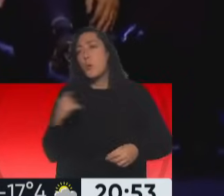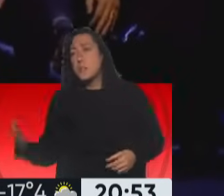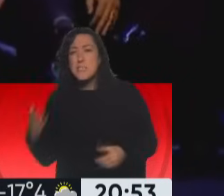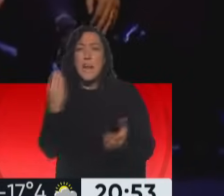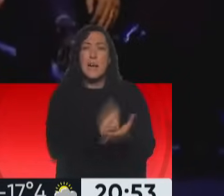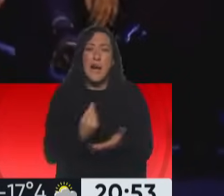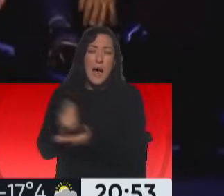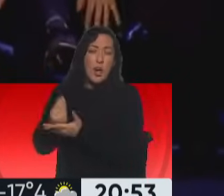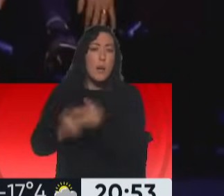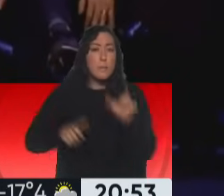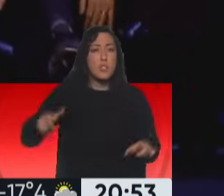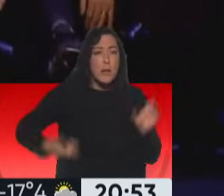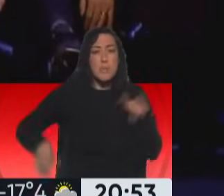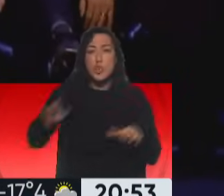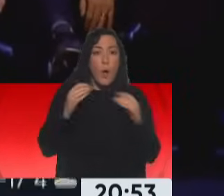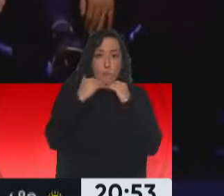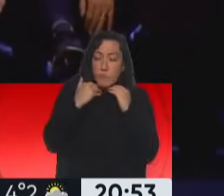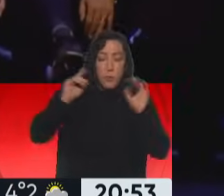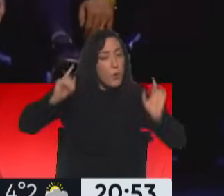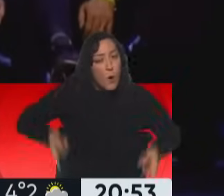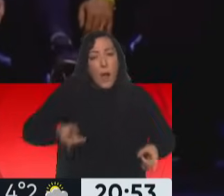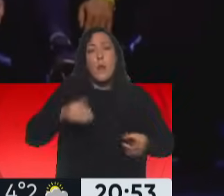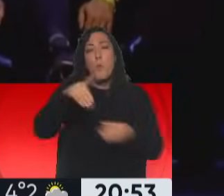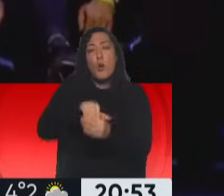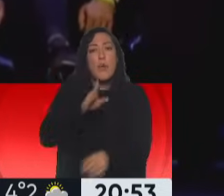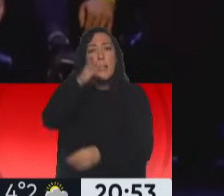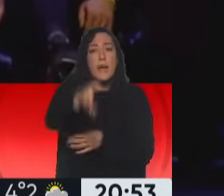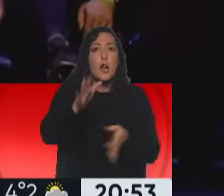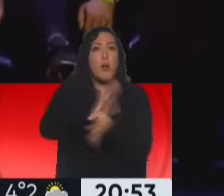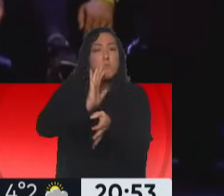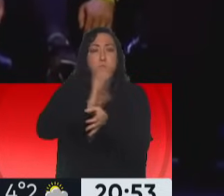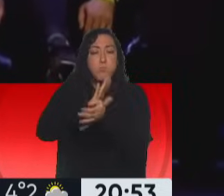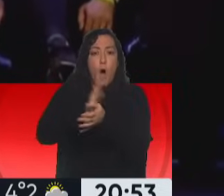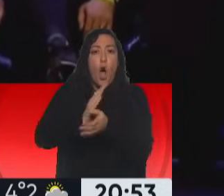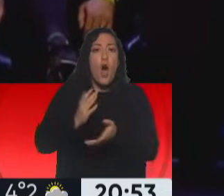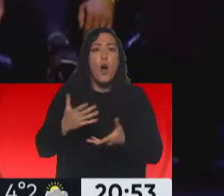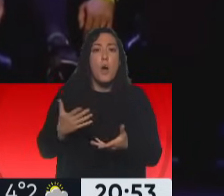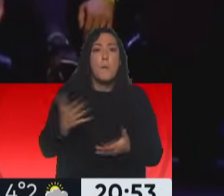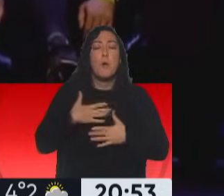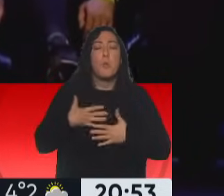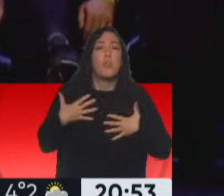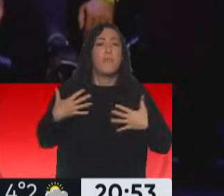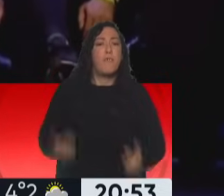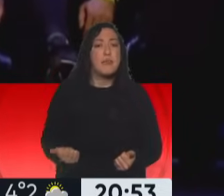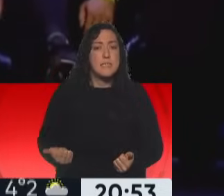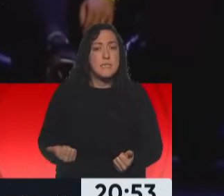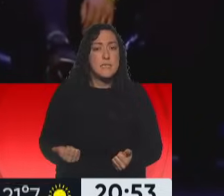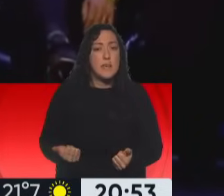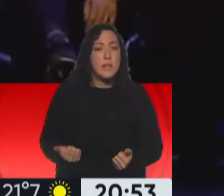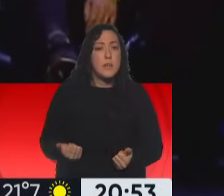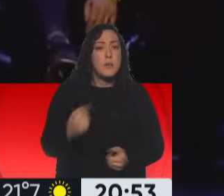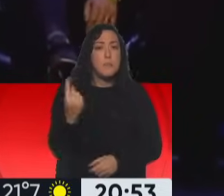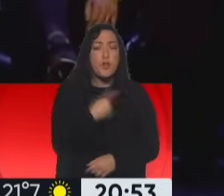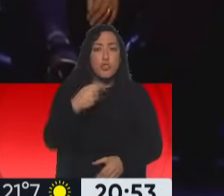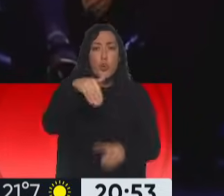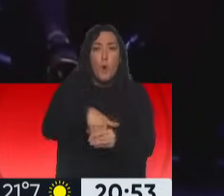la mayoría de la gente ignora. Hay que votar como si se tratase de un acto de defensa propia. Hay que ir y defenderse en